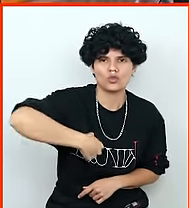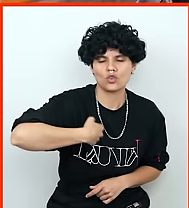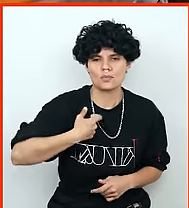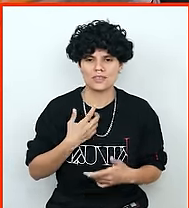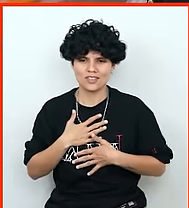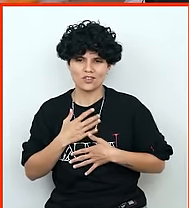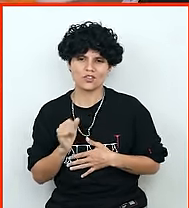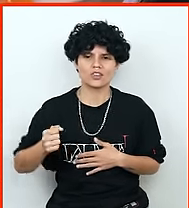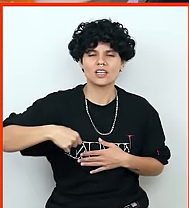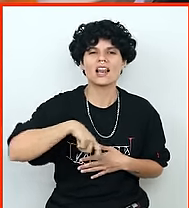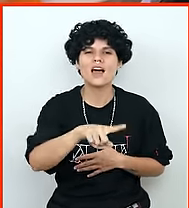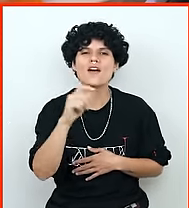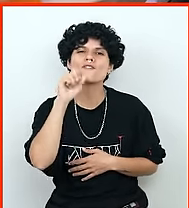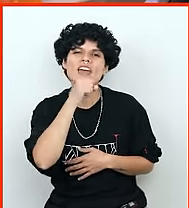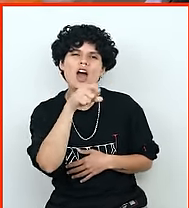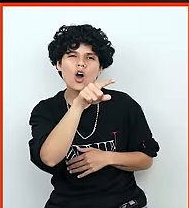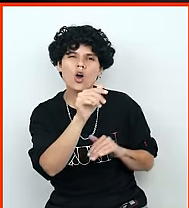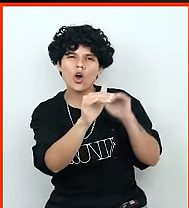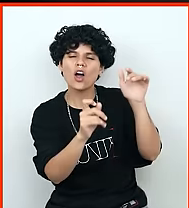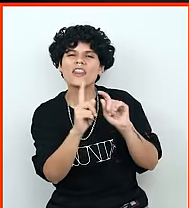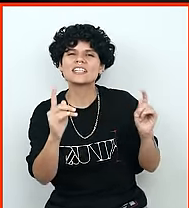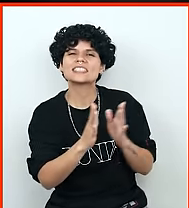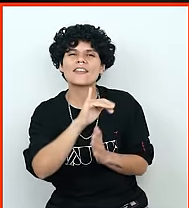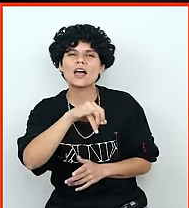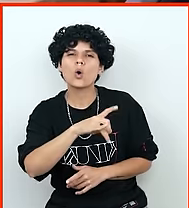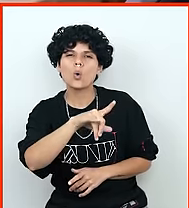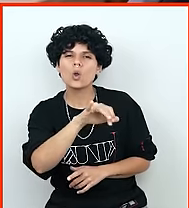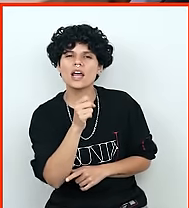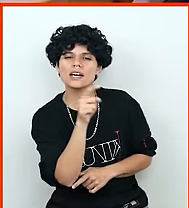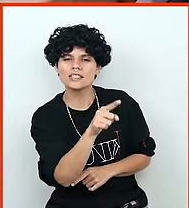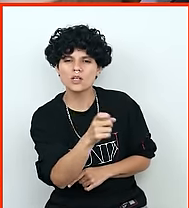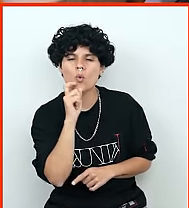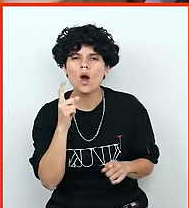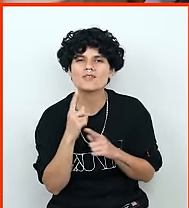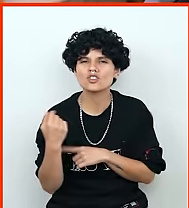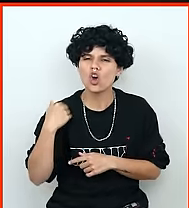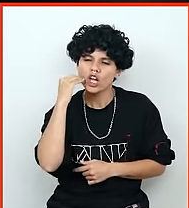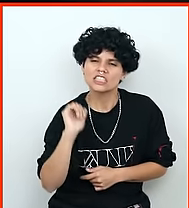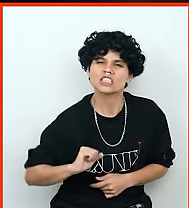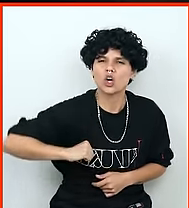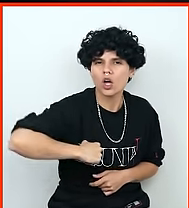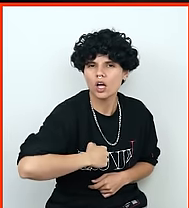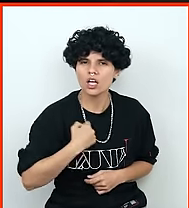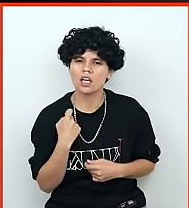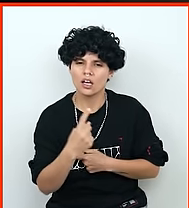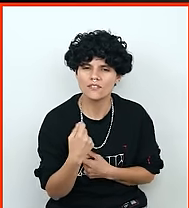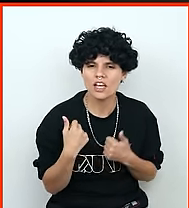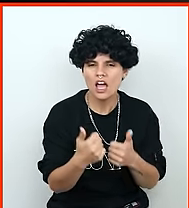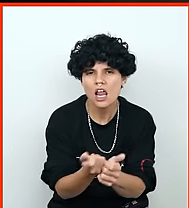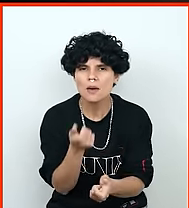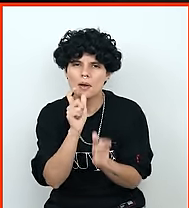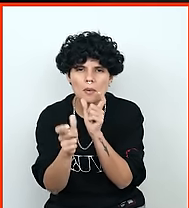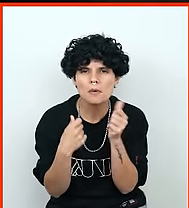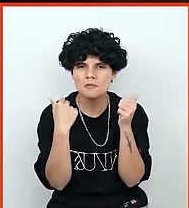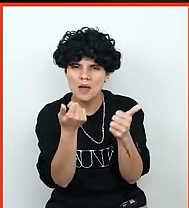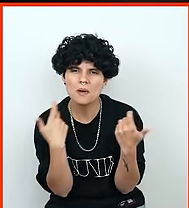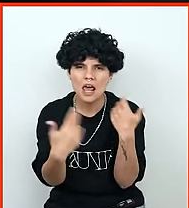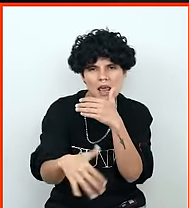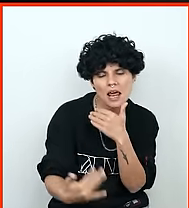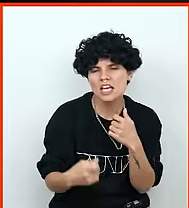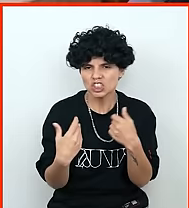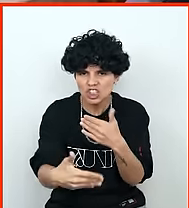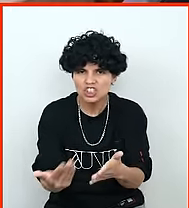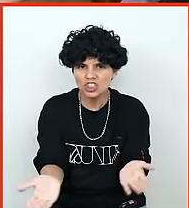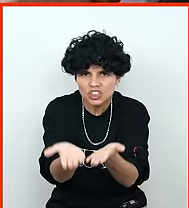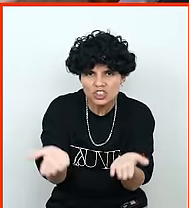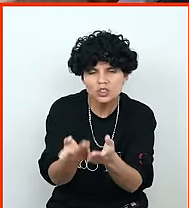mucho cariño los más viejos de Santa Julia, porque como que era como, oh, cabrón chico, va, ven para acá y la weá, ¿cachai? Está bien lo que estoy haciendo,